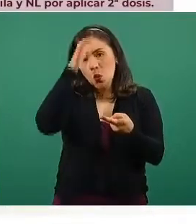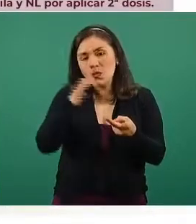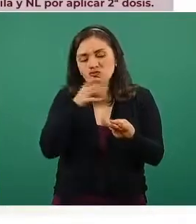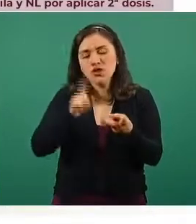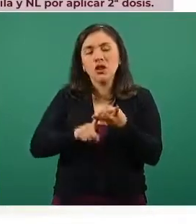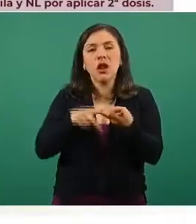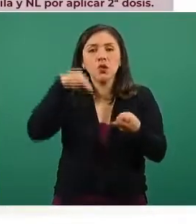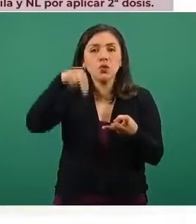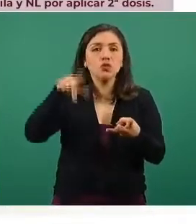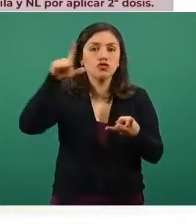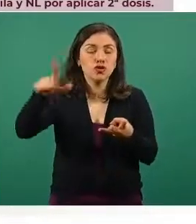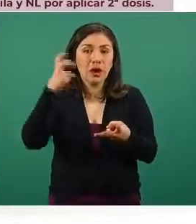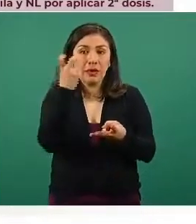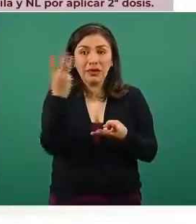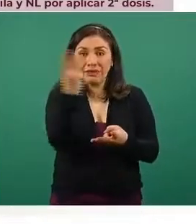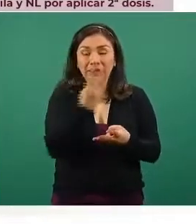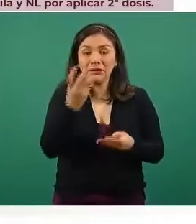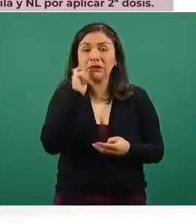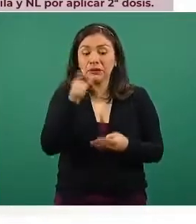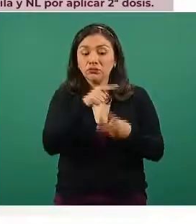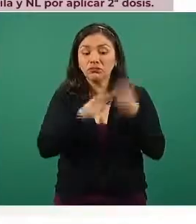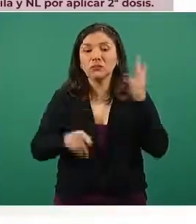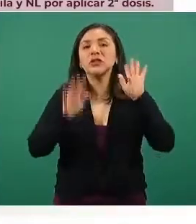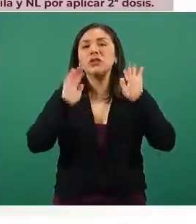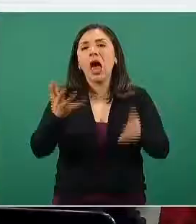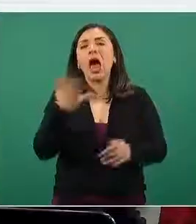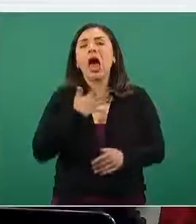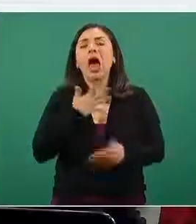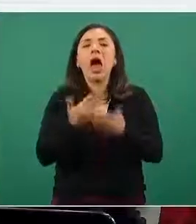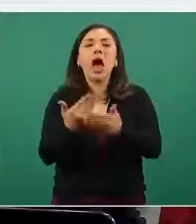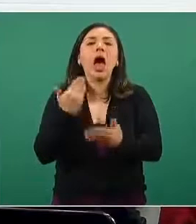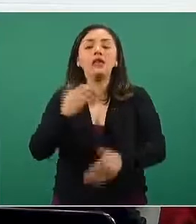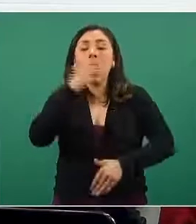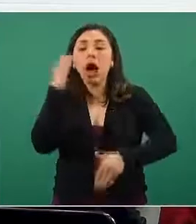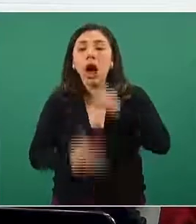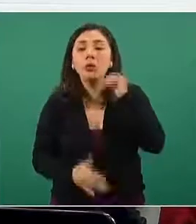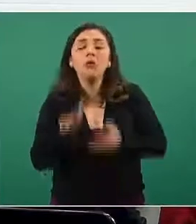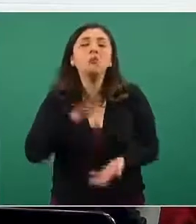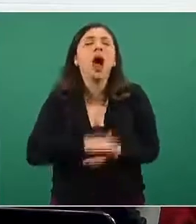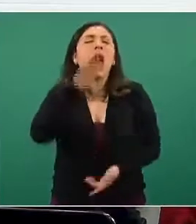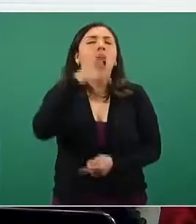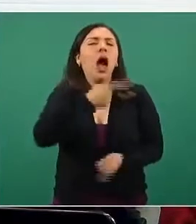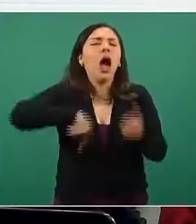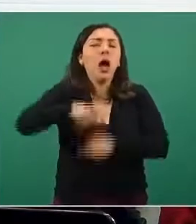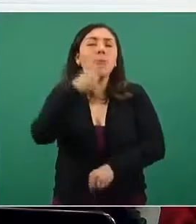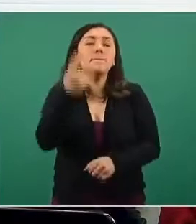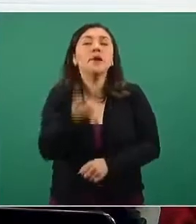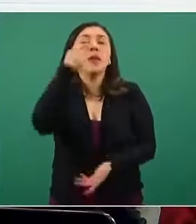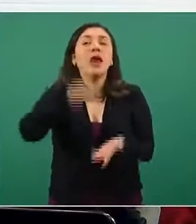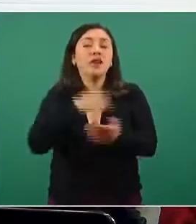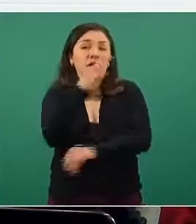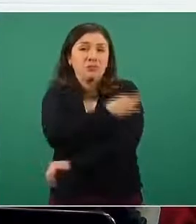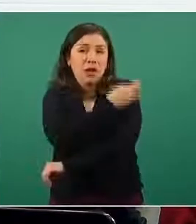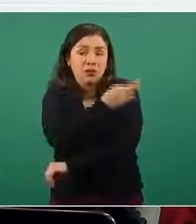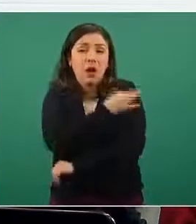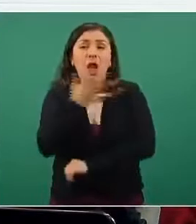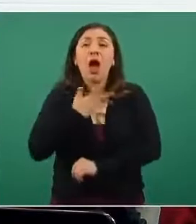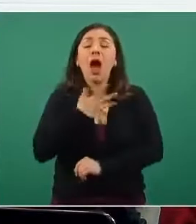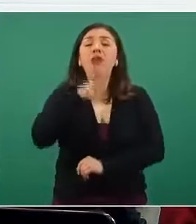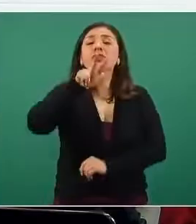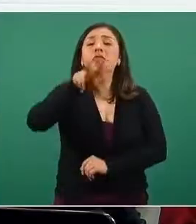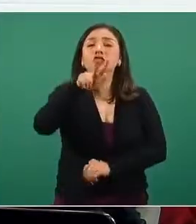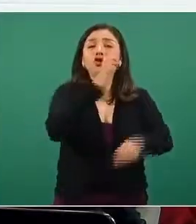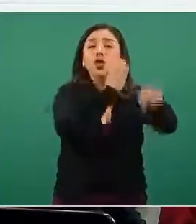León, para efectos de que estas entidades habían ya terminado con la gran mayoría de las primeras dosis. Son 18 las